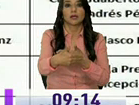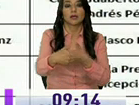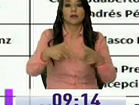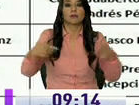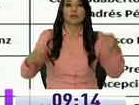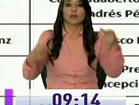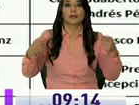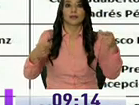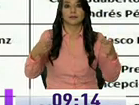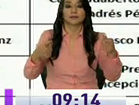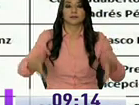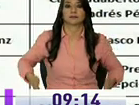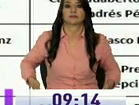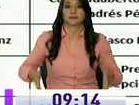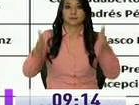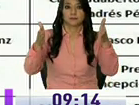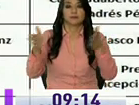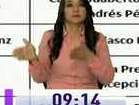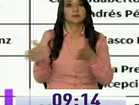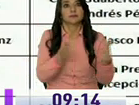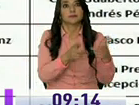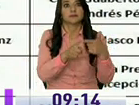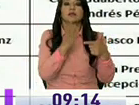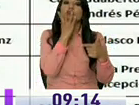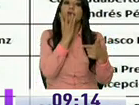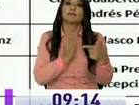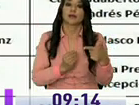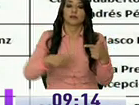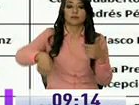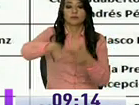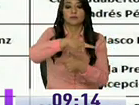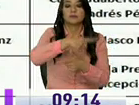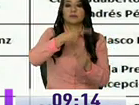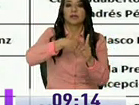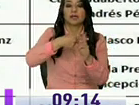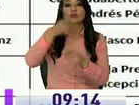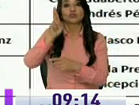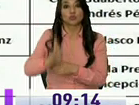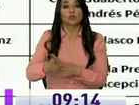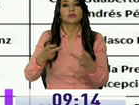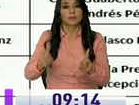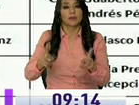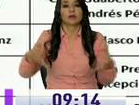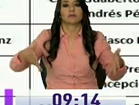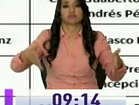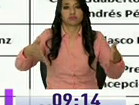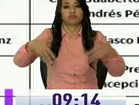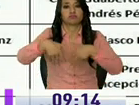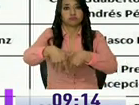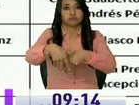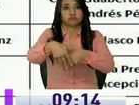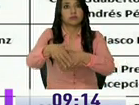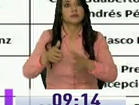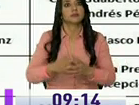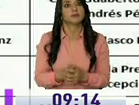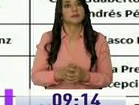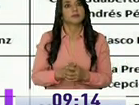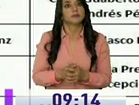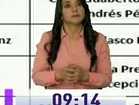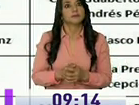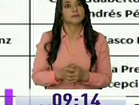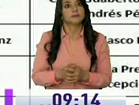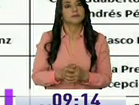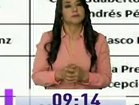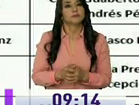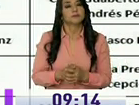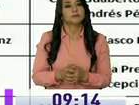volquetas en ambos sentidos. Eloy Alfaro, rondel del mercado mayorista, manifestación social en contra de medidas adoptadas por el gobierno.